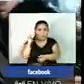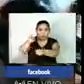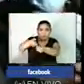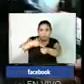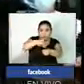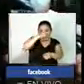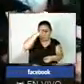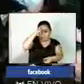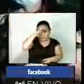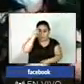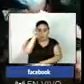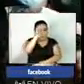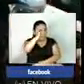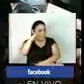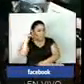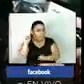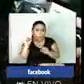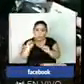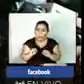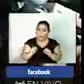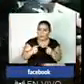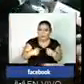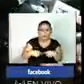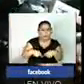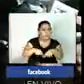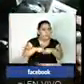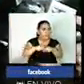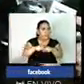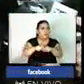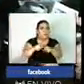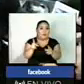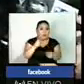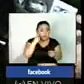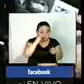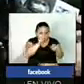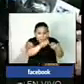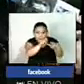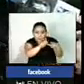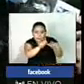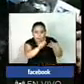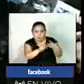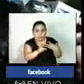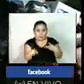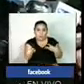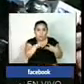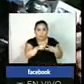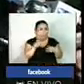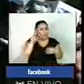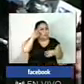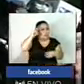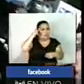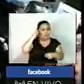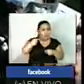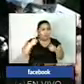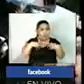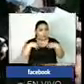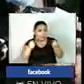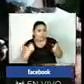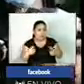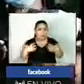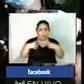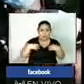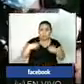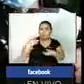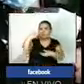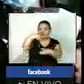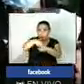El país no se va a poder sostener si no toma en cuenta todas las variables que no son enemigas. La salud, la vida y el